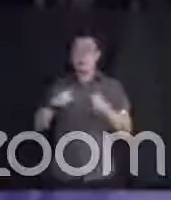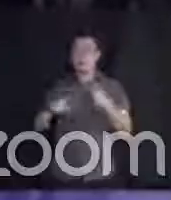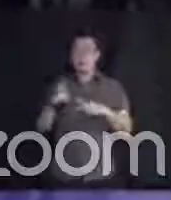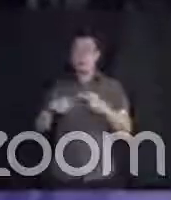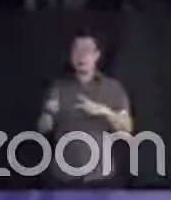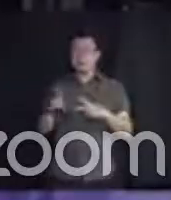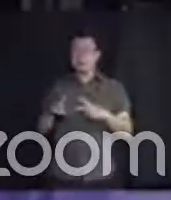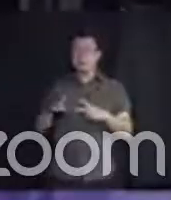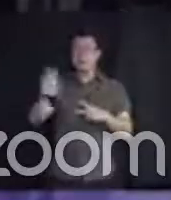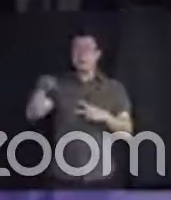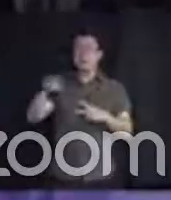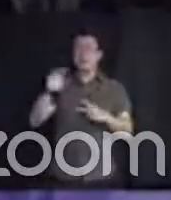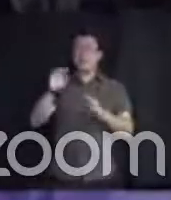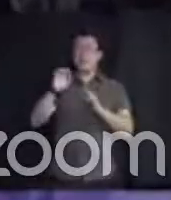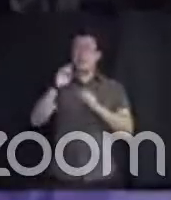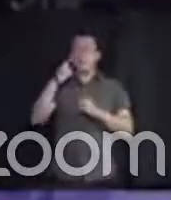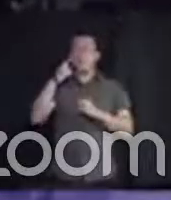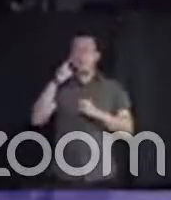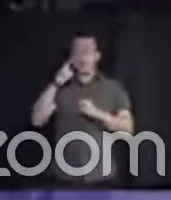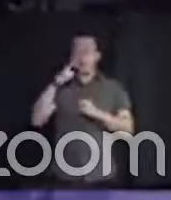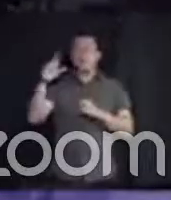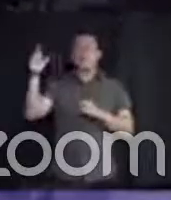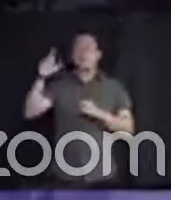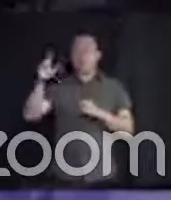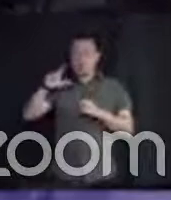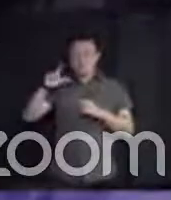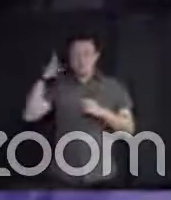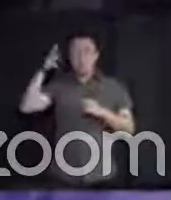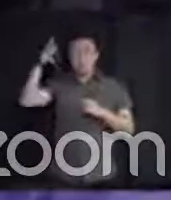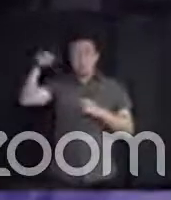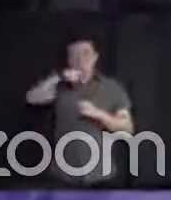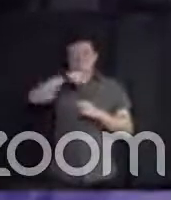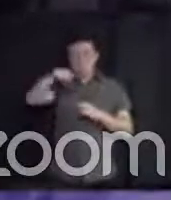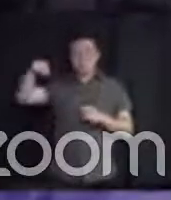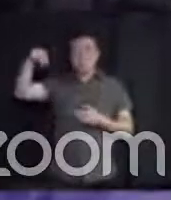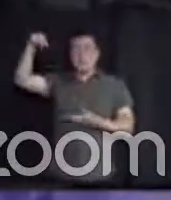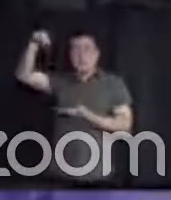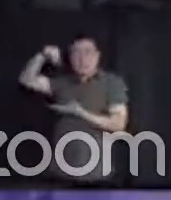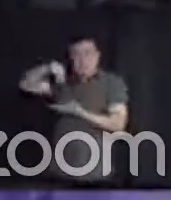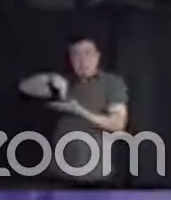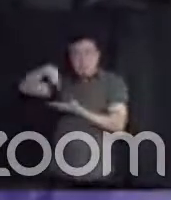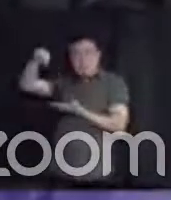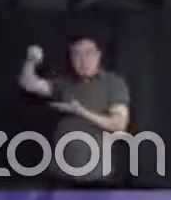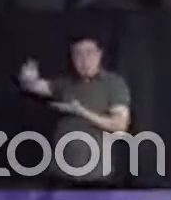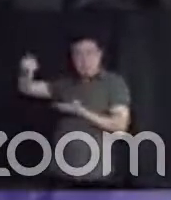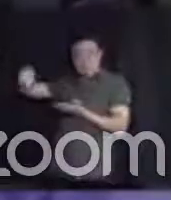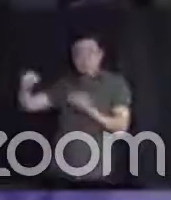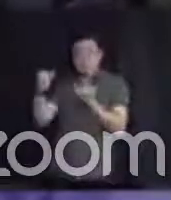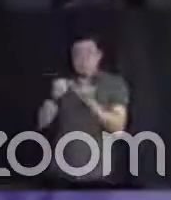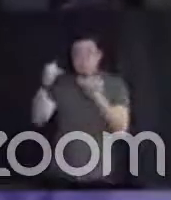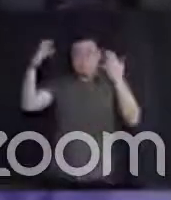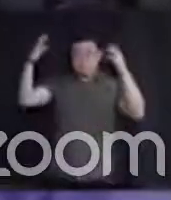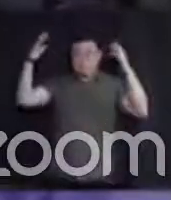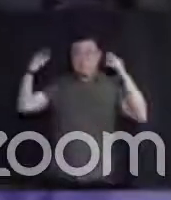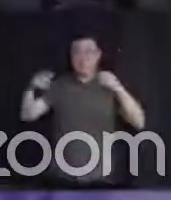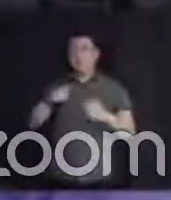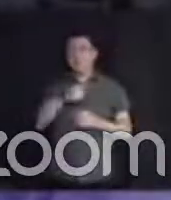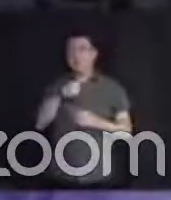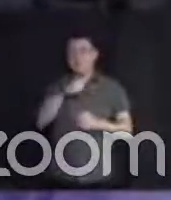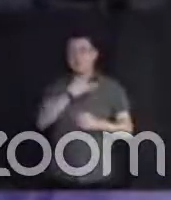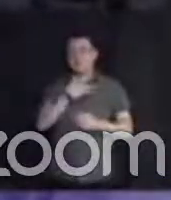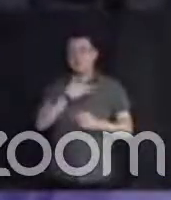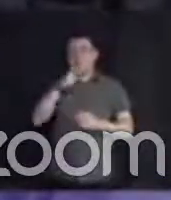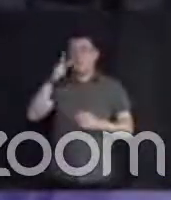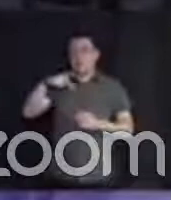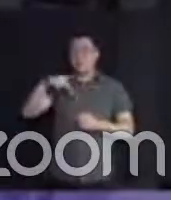Ya llegué. Ojo, no si estuvieran aquí arriba, cuando estén acá arriba. Fíjense. Entonces,